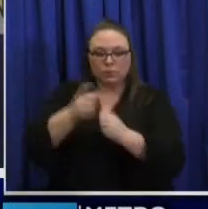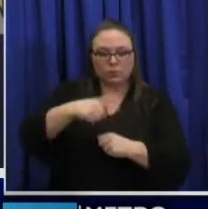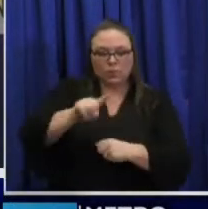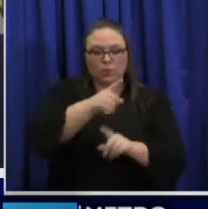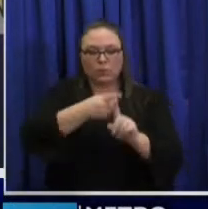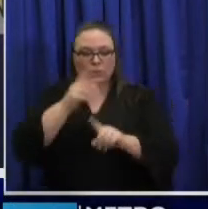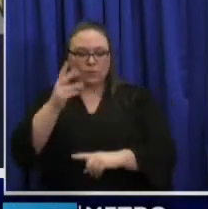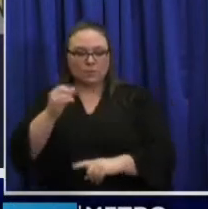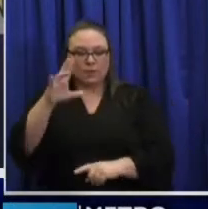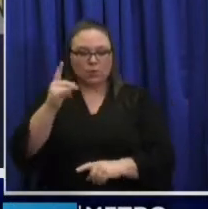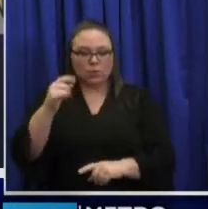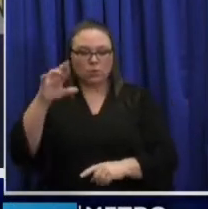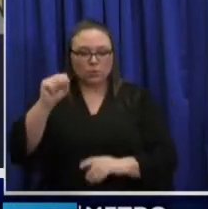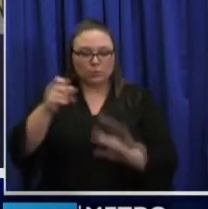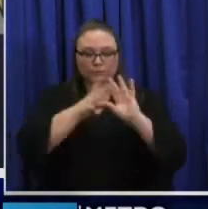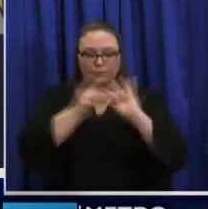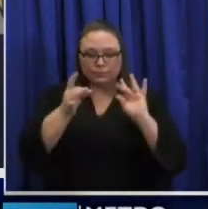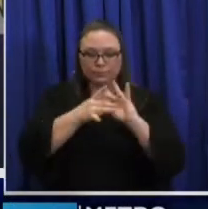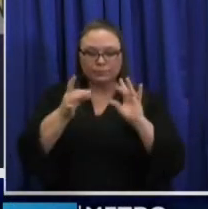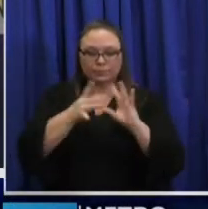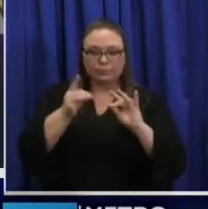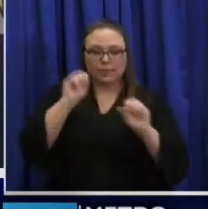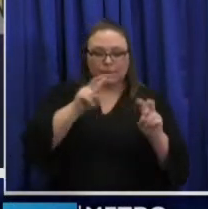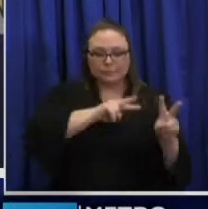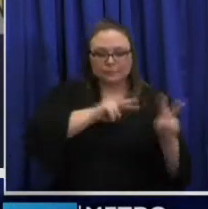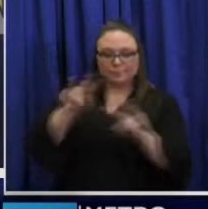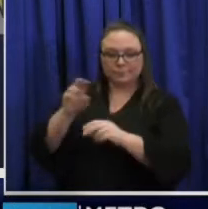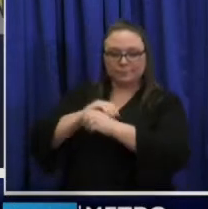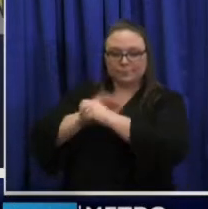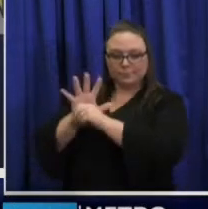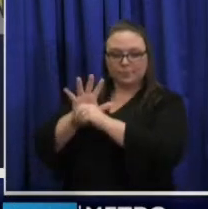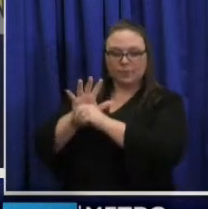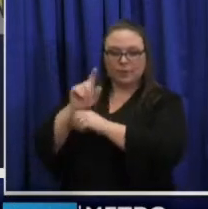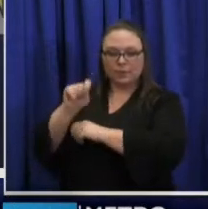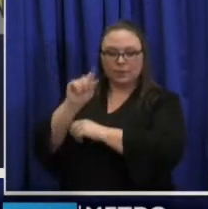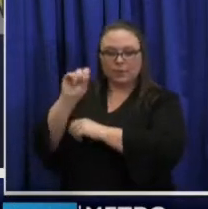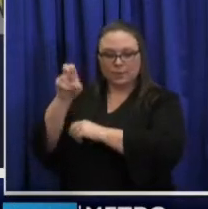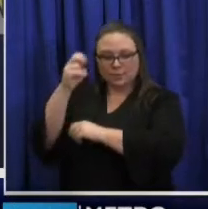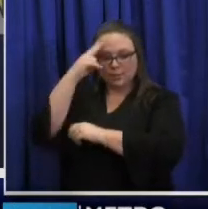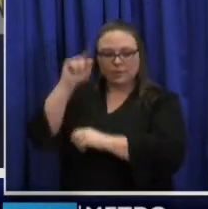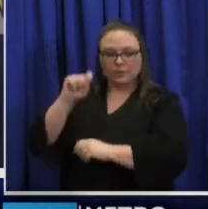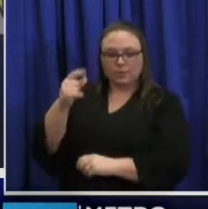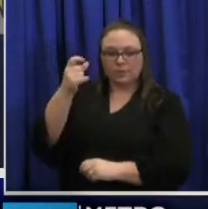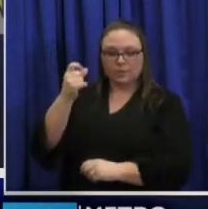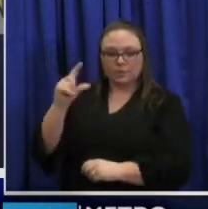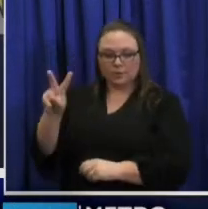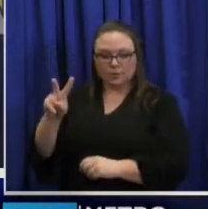a través de las reuniones informativas del alcalde Gubert y a través de el